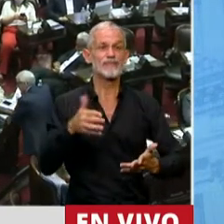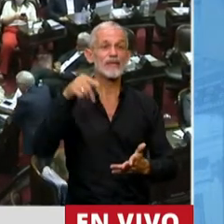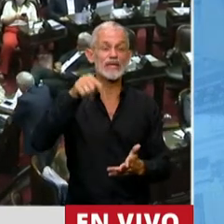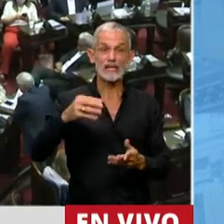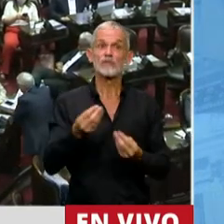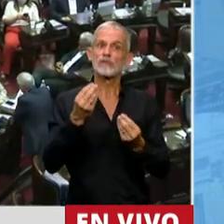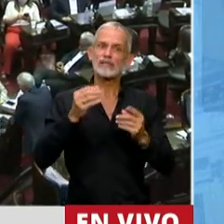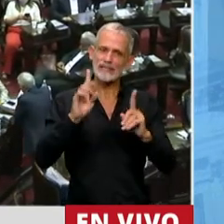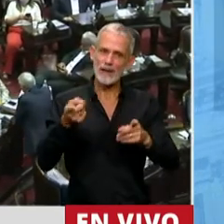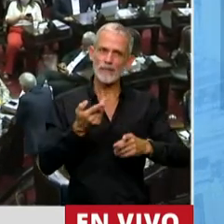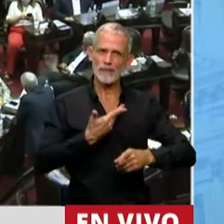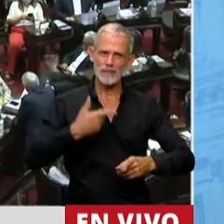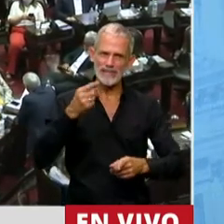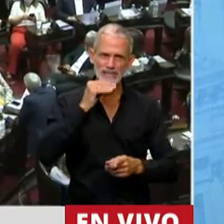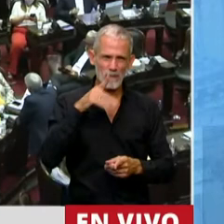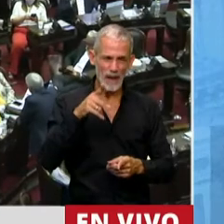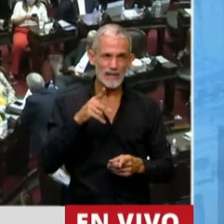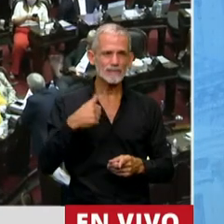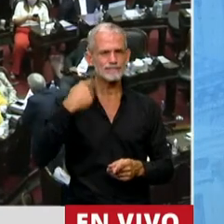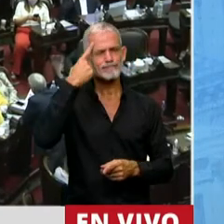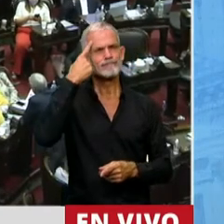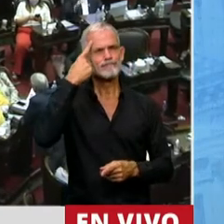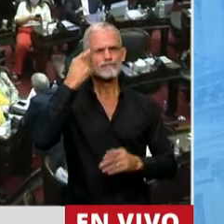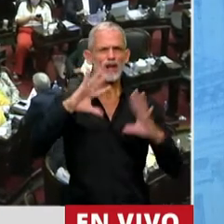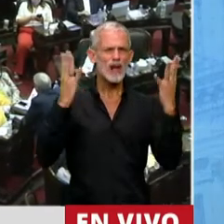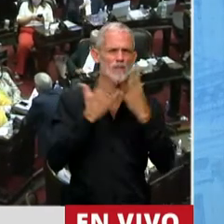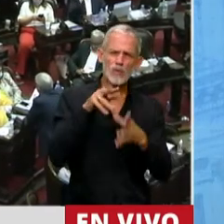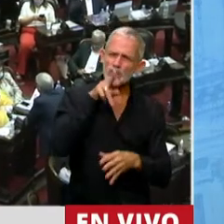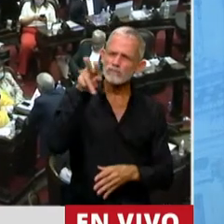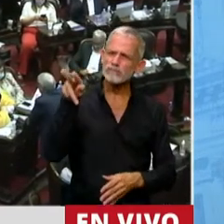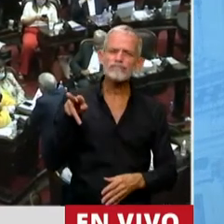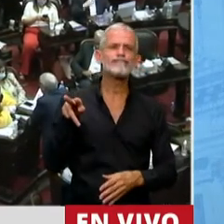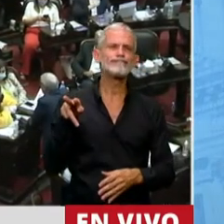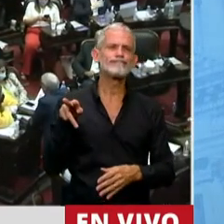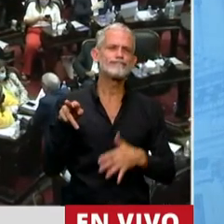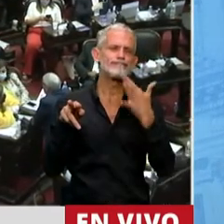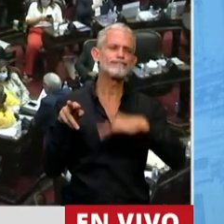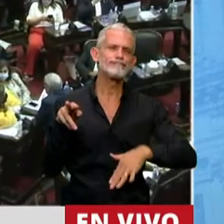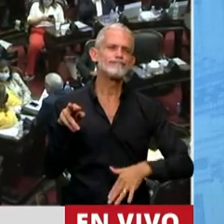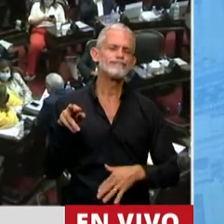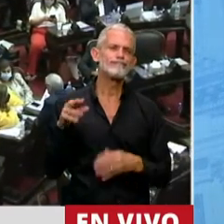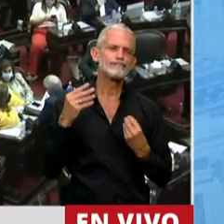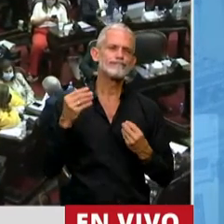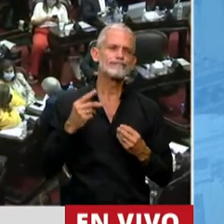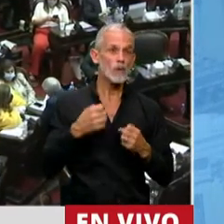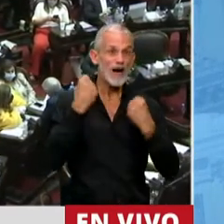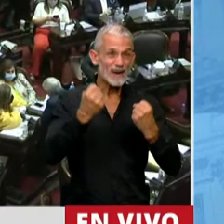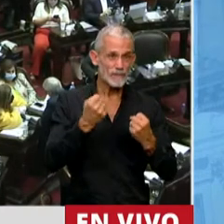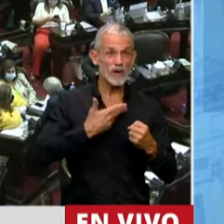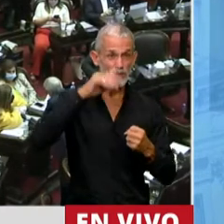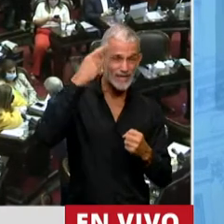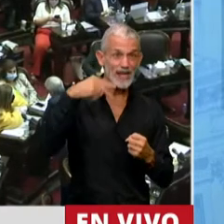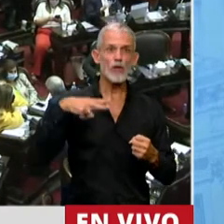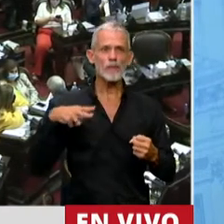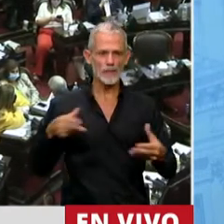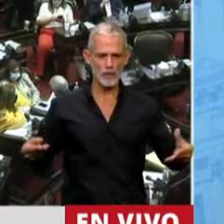También, señor presidente, creo que estamos interpretando el mundo en que vivimos, de invertir los esfuerzos del Estado y del sector